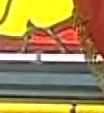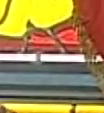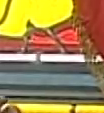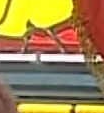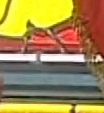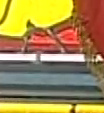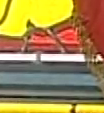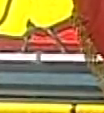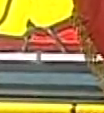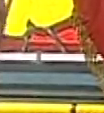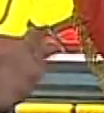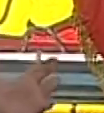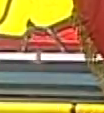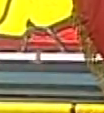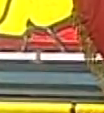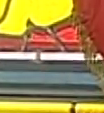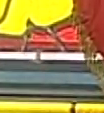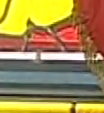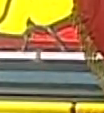en el empeño de fortalecer